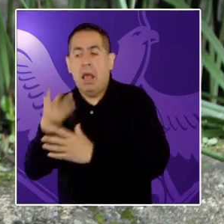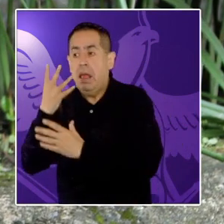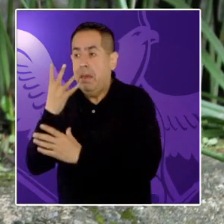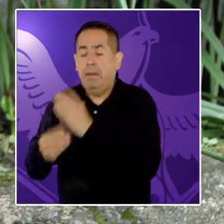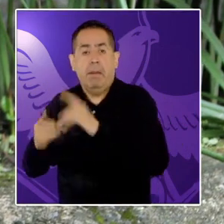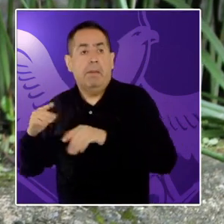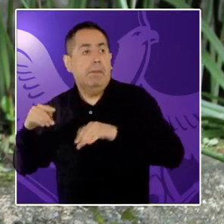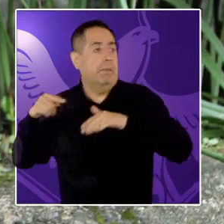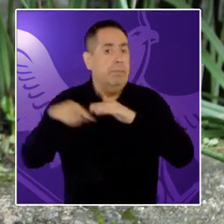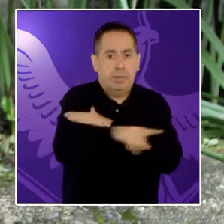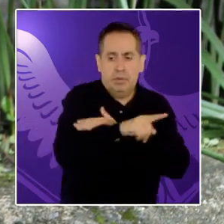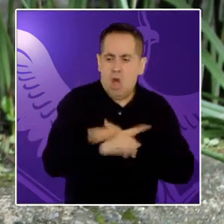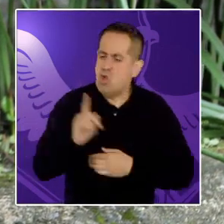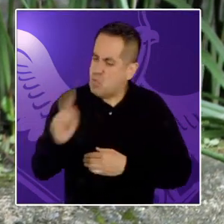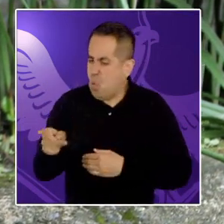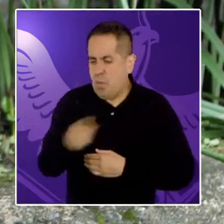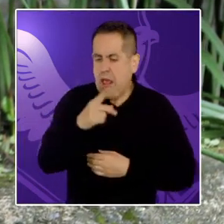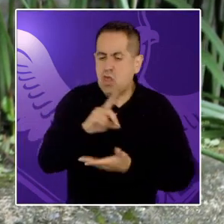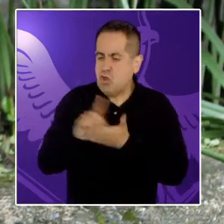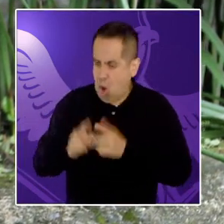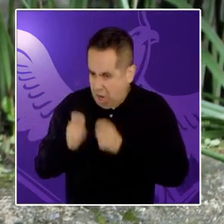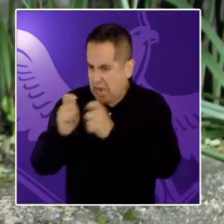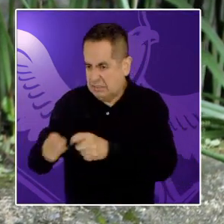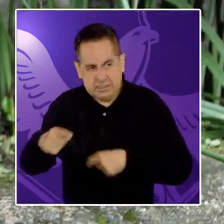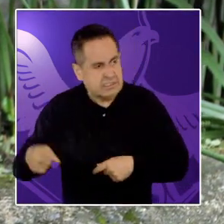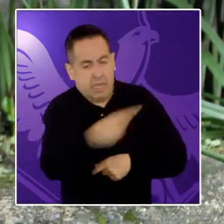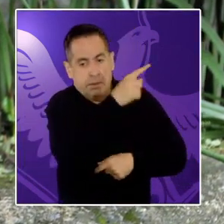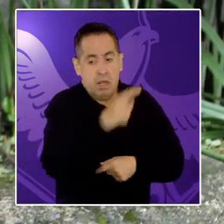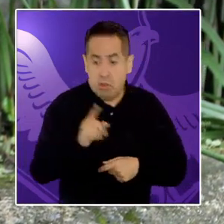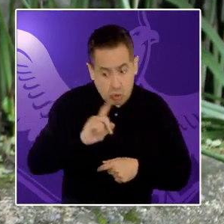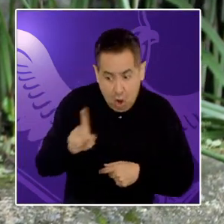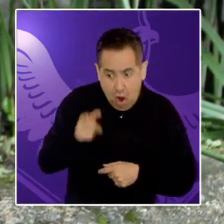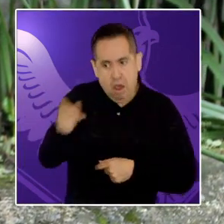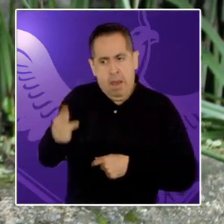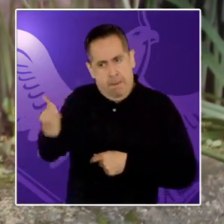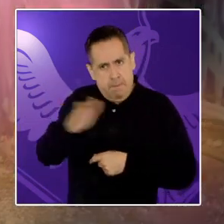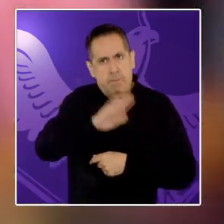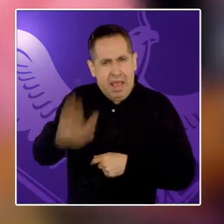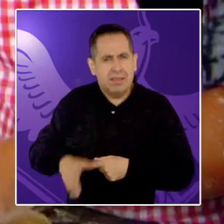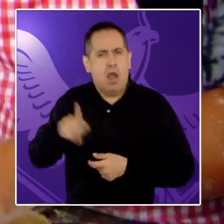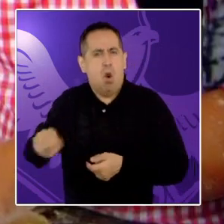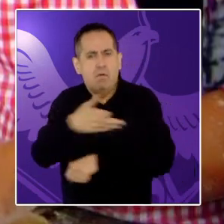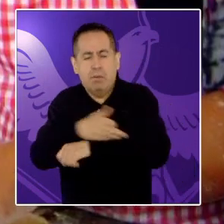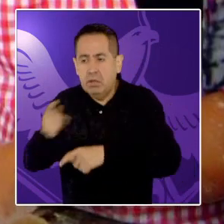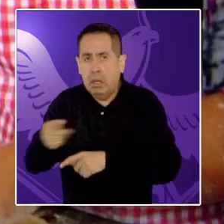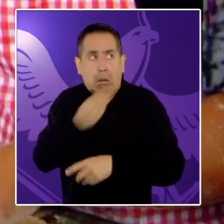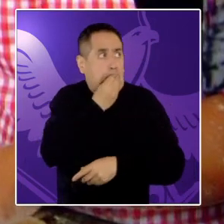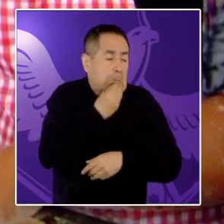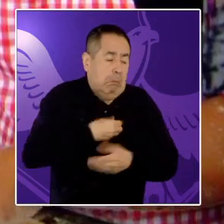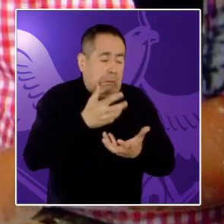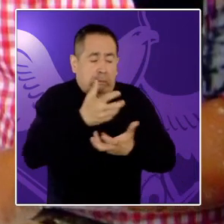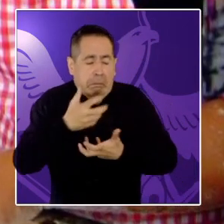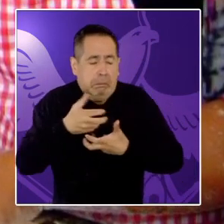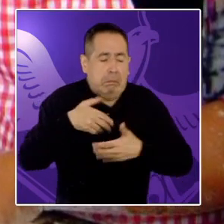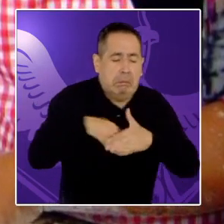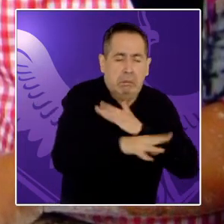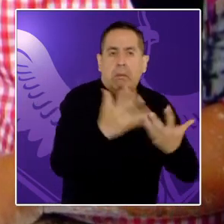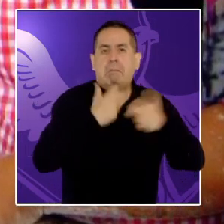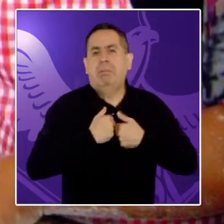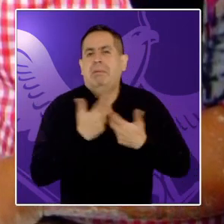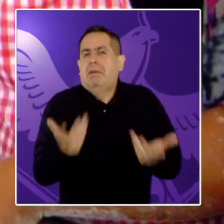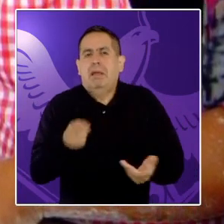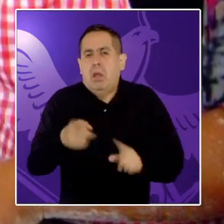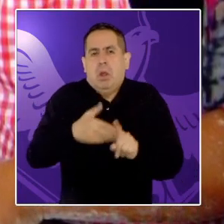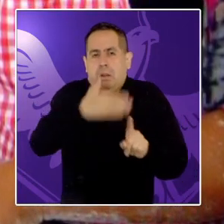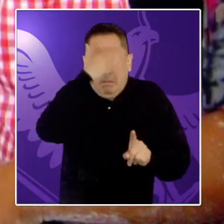fueron forzadas a transportar sustancias bajo amenaza sobre su vida o las vidas de sus familias. Hoy, en medio de esta epidemia